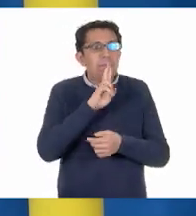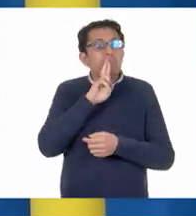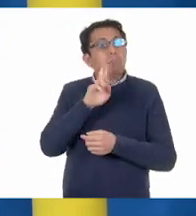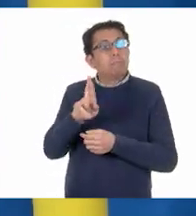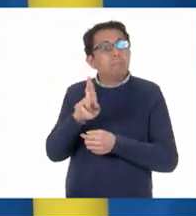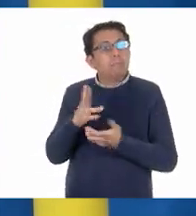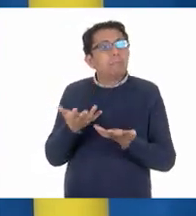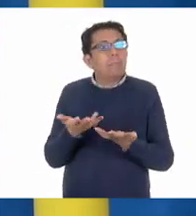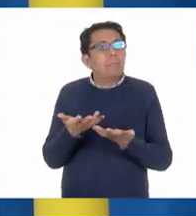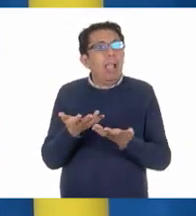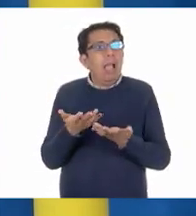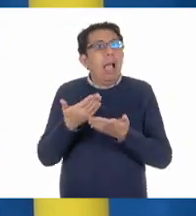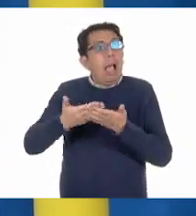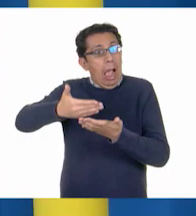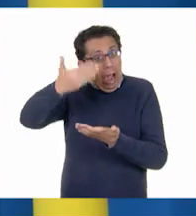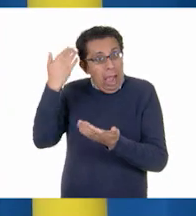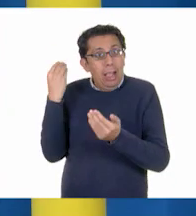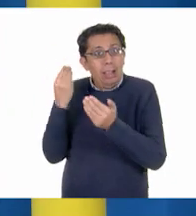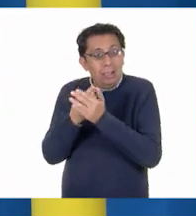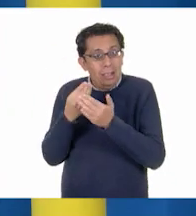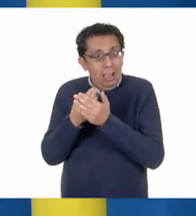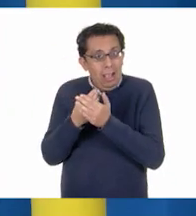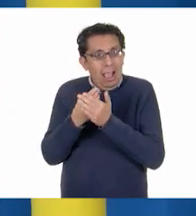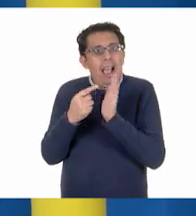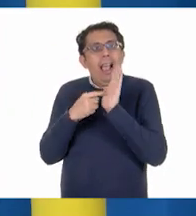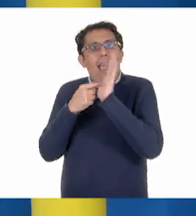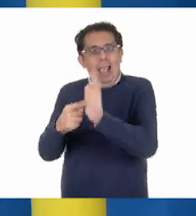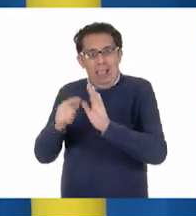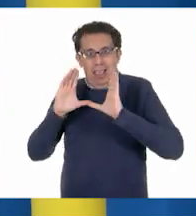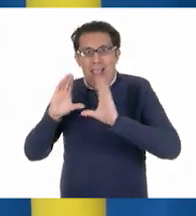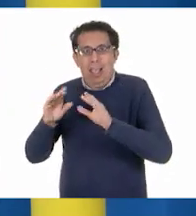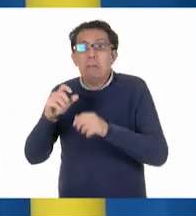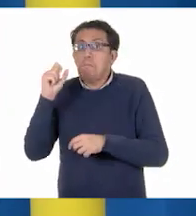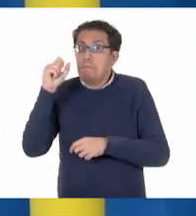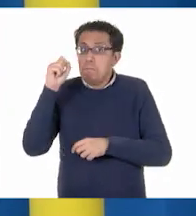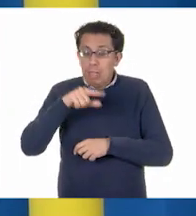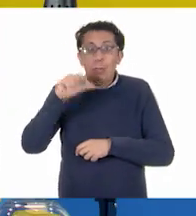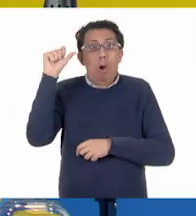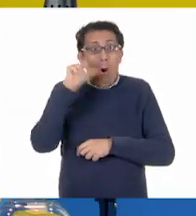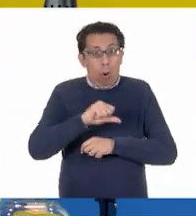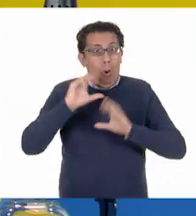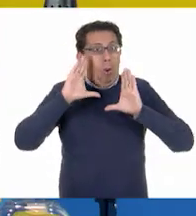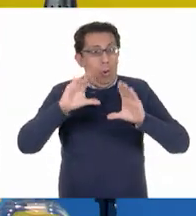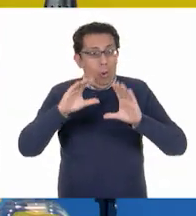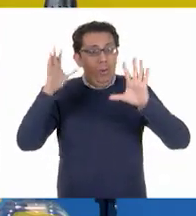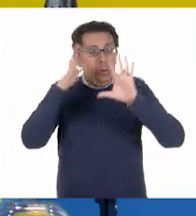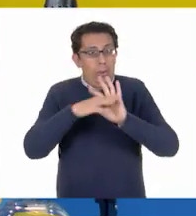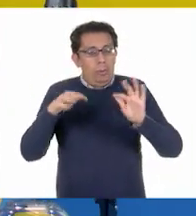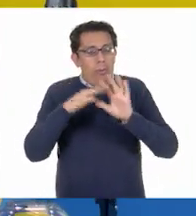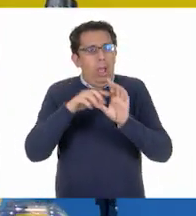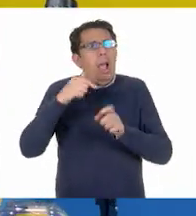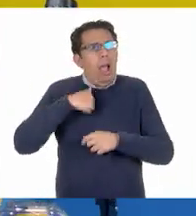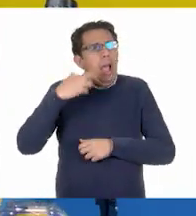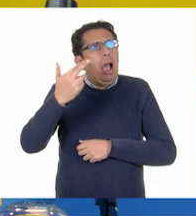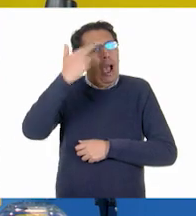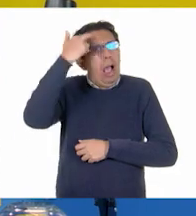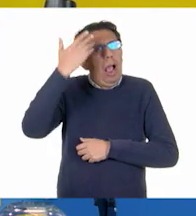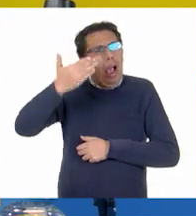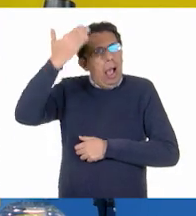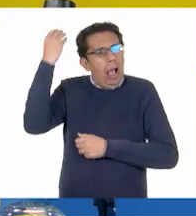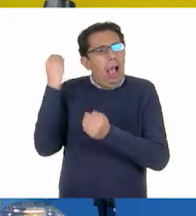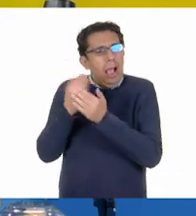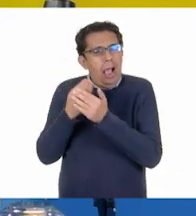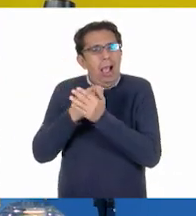tiene que ver con lo que vimos la clase pasada y con lo que veremos hoy. Pues yo sí me acuerdo de todo lo que vimos en la clase